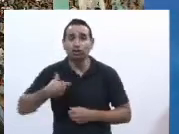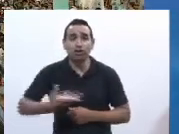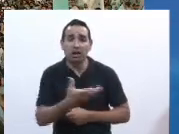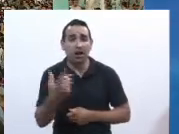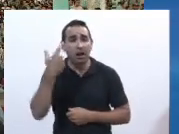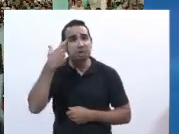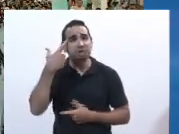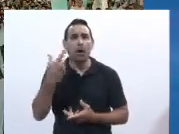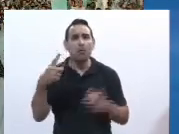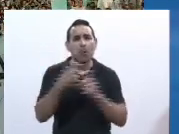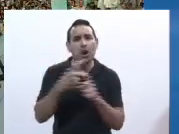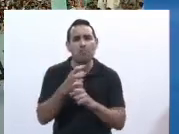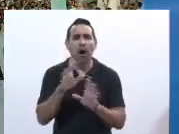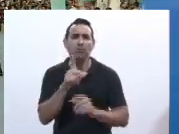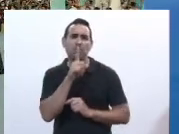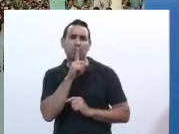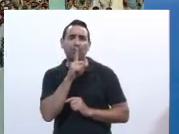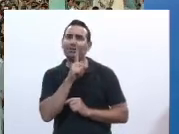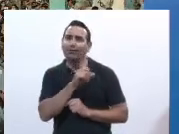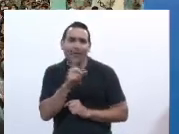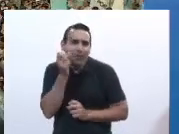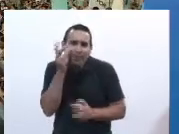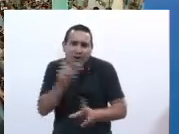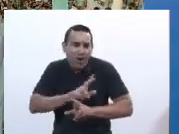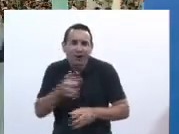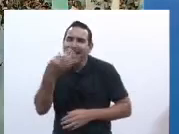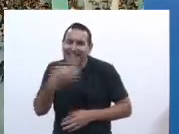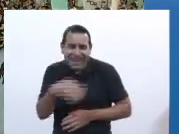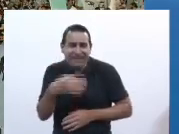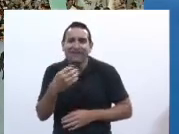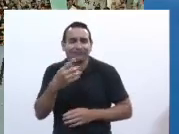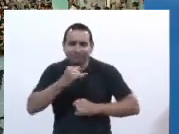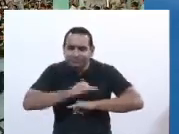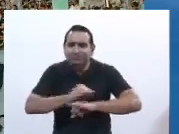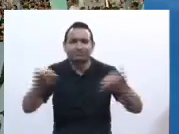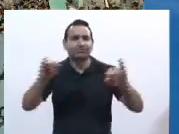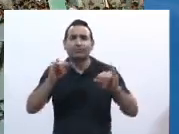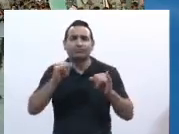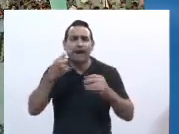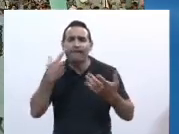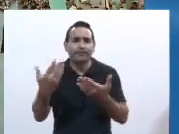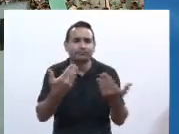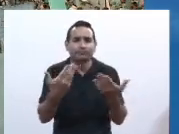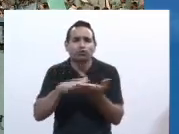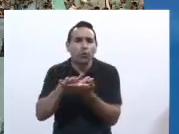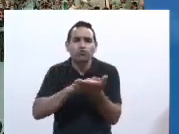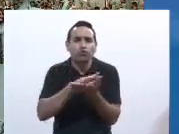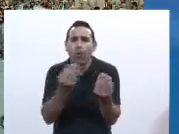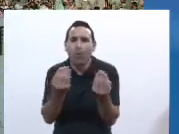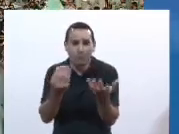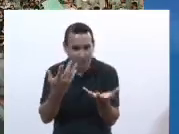plantear nuestros problemas, sacarlos a la luz e intentarlos resolverlos. En ese